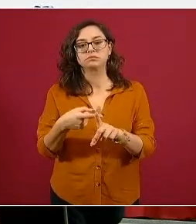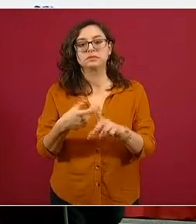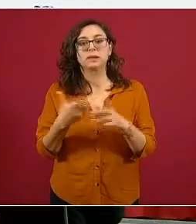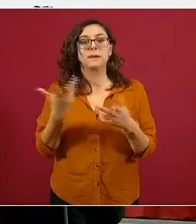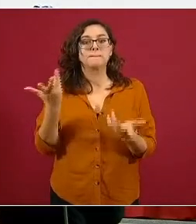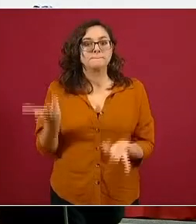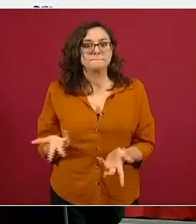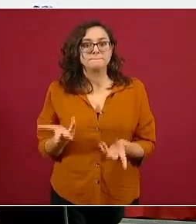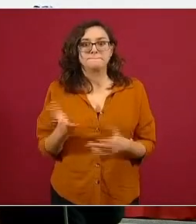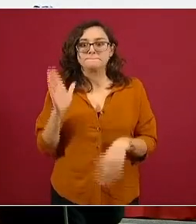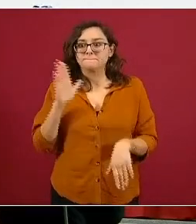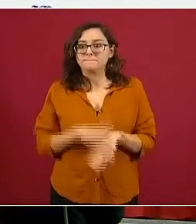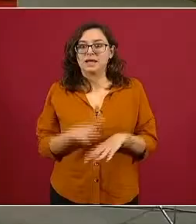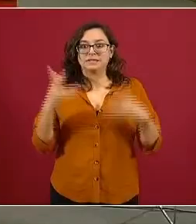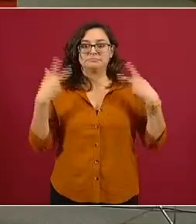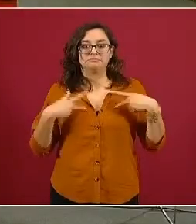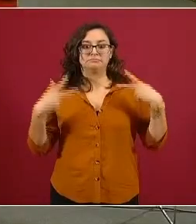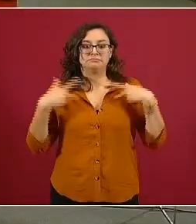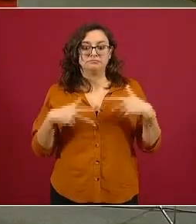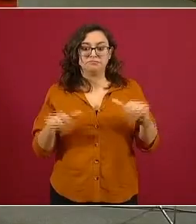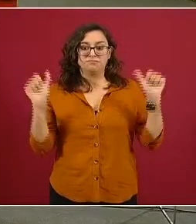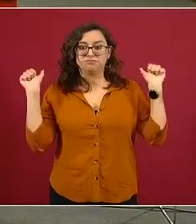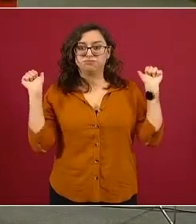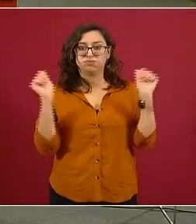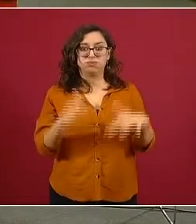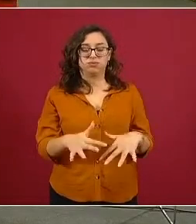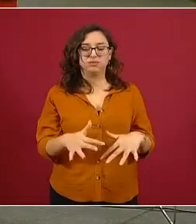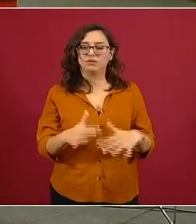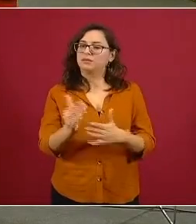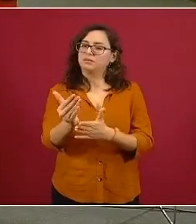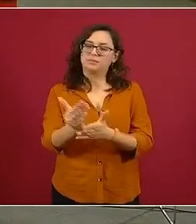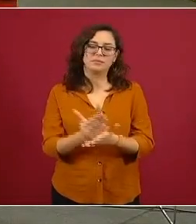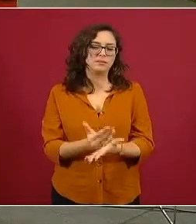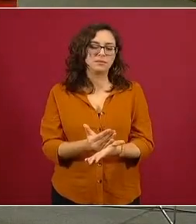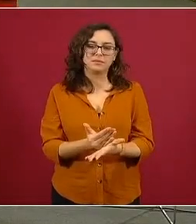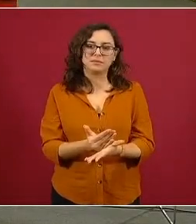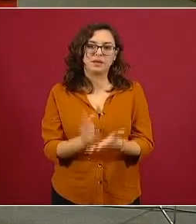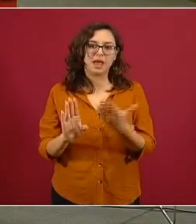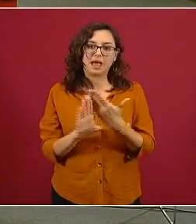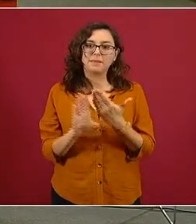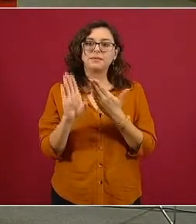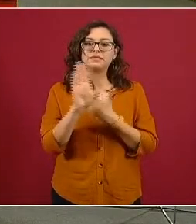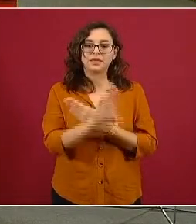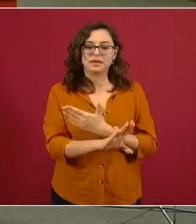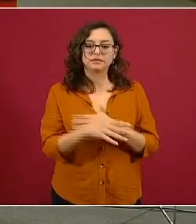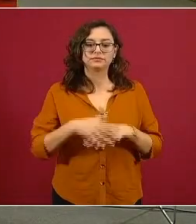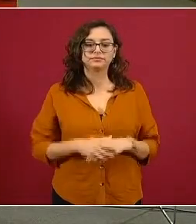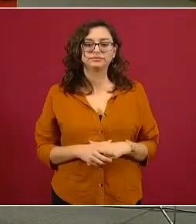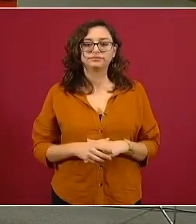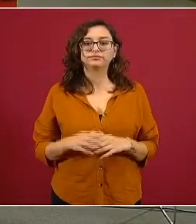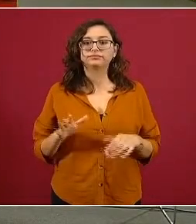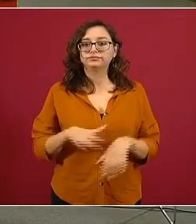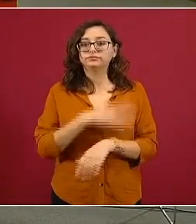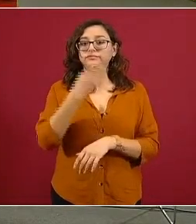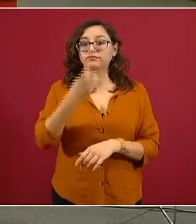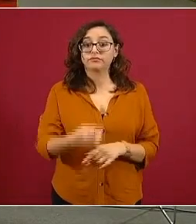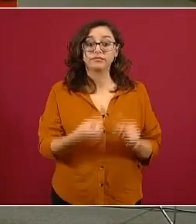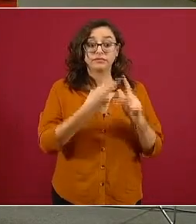momentos que sabemos que son más previsibles. Por ejemplo, al arranque del Buen